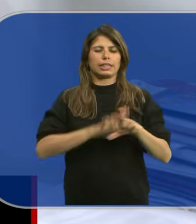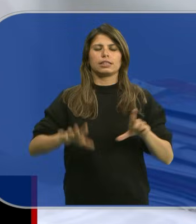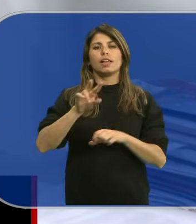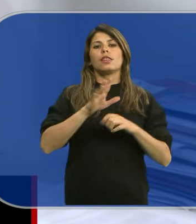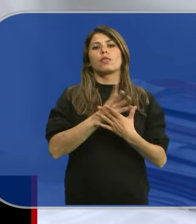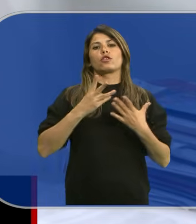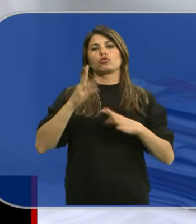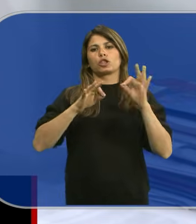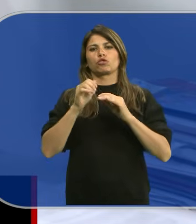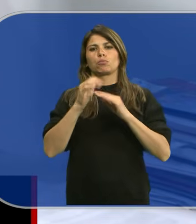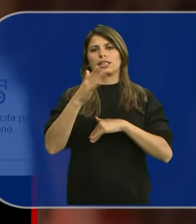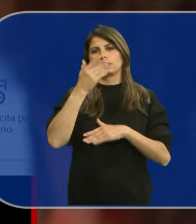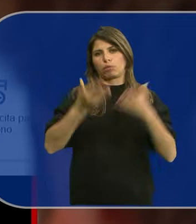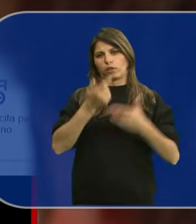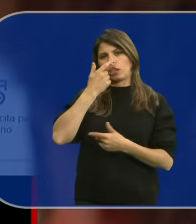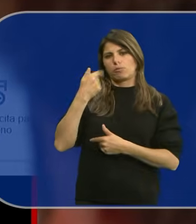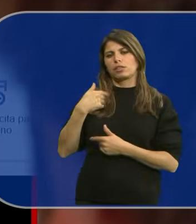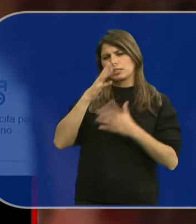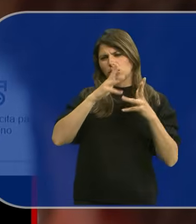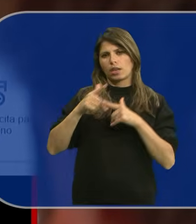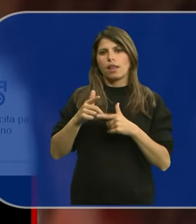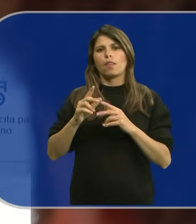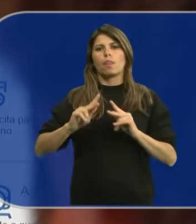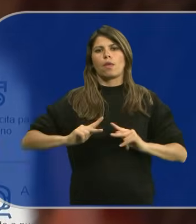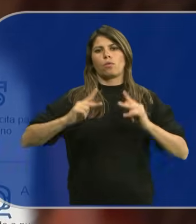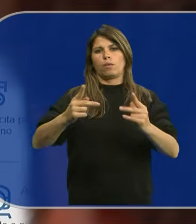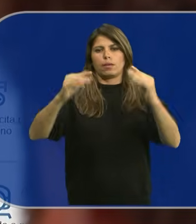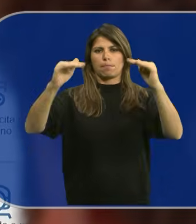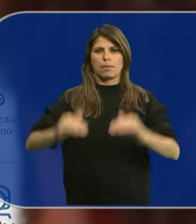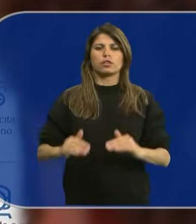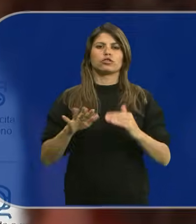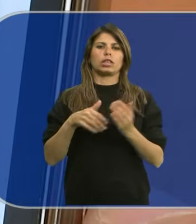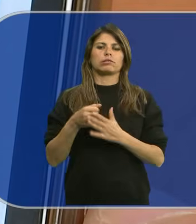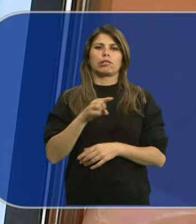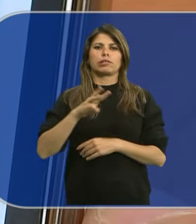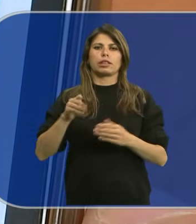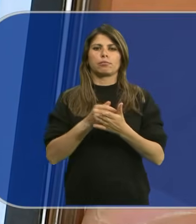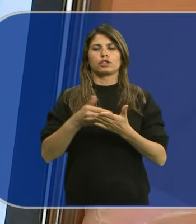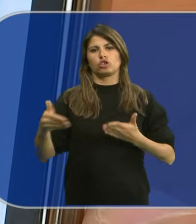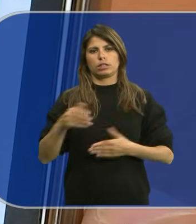año pasado, y calcula que las devoluciones serán menores y alcanzarán los 13.000 millones de euros.